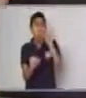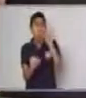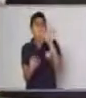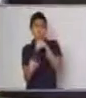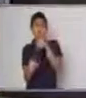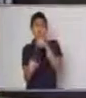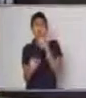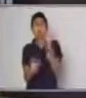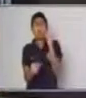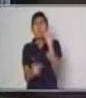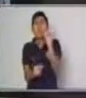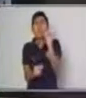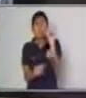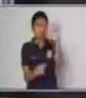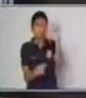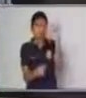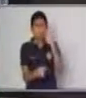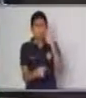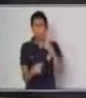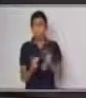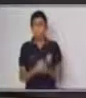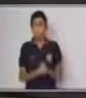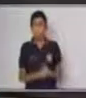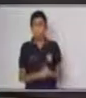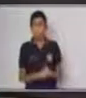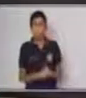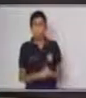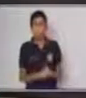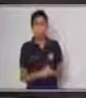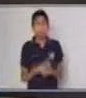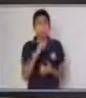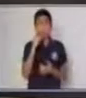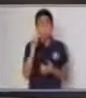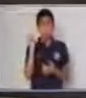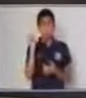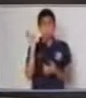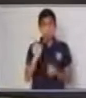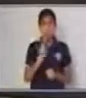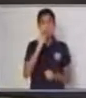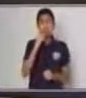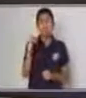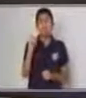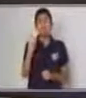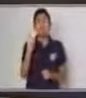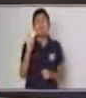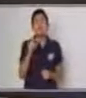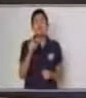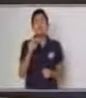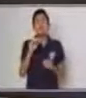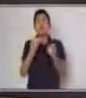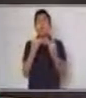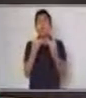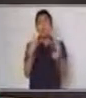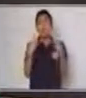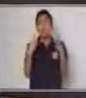común múltiplo. Veamos. Notamos aquí que el 12